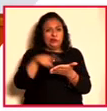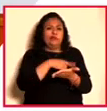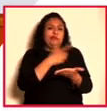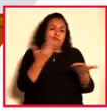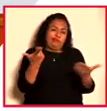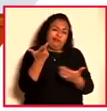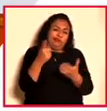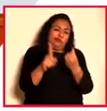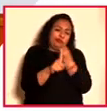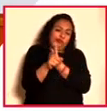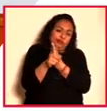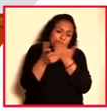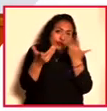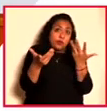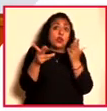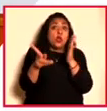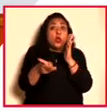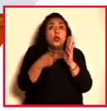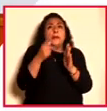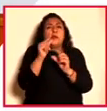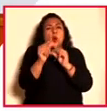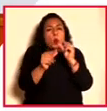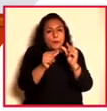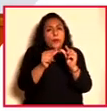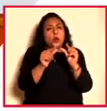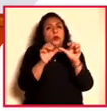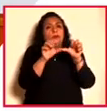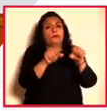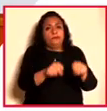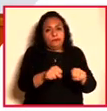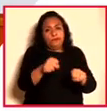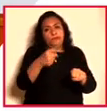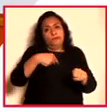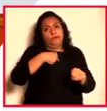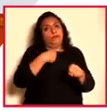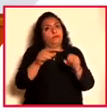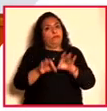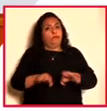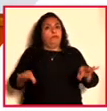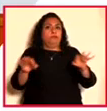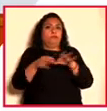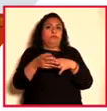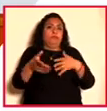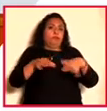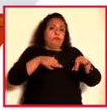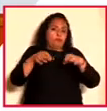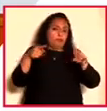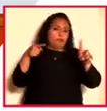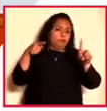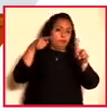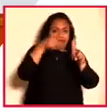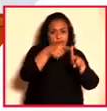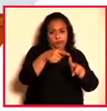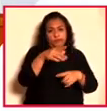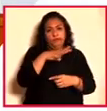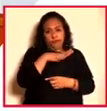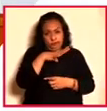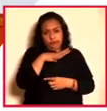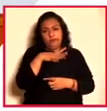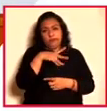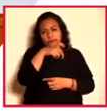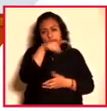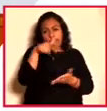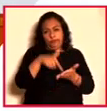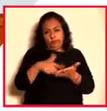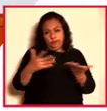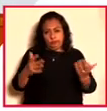económico. Retomarla poco a poco para nosotros es fundamental por la labor, por la misión que se hace en esa zona. Y bueno,